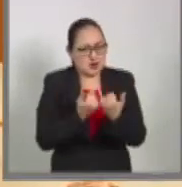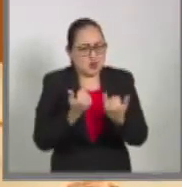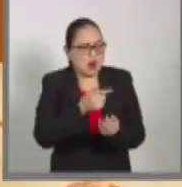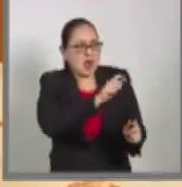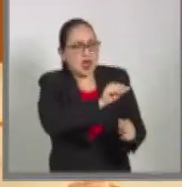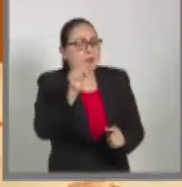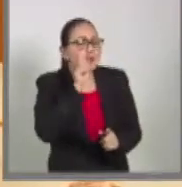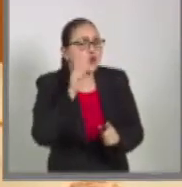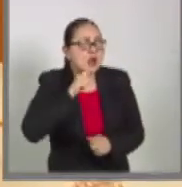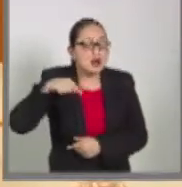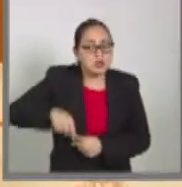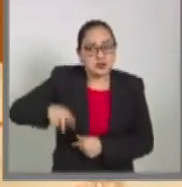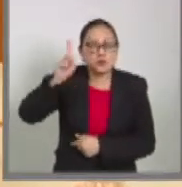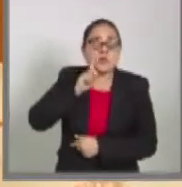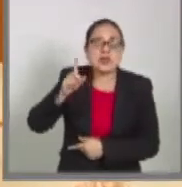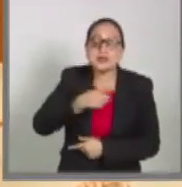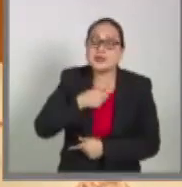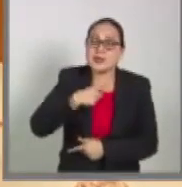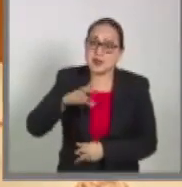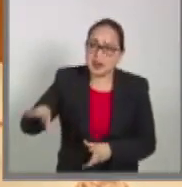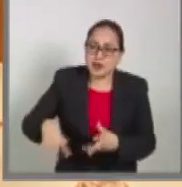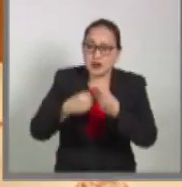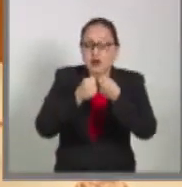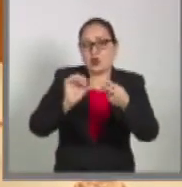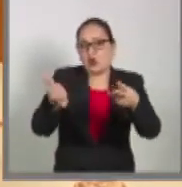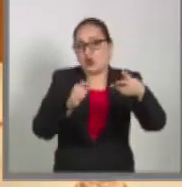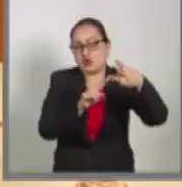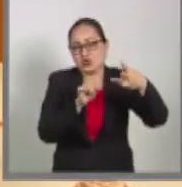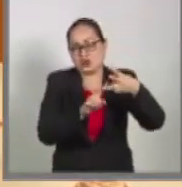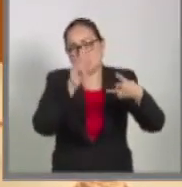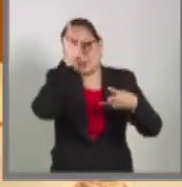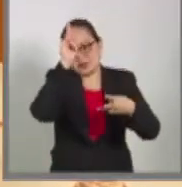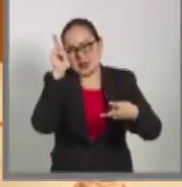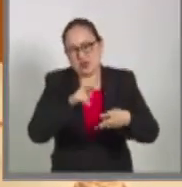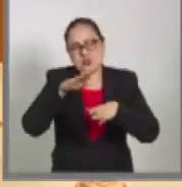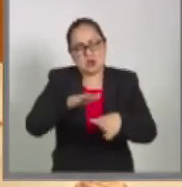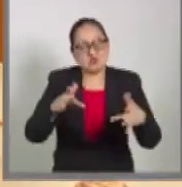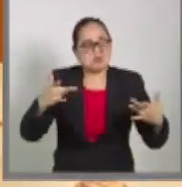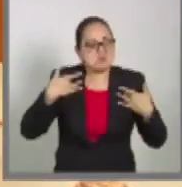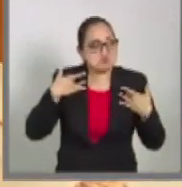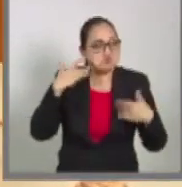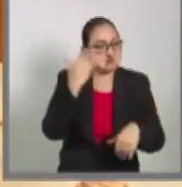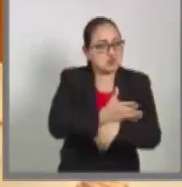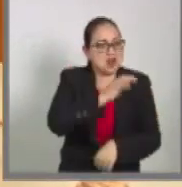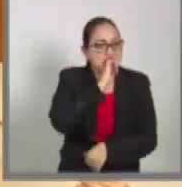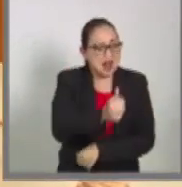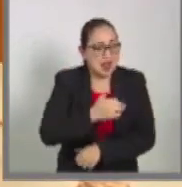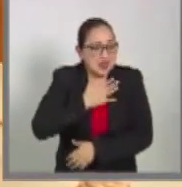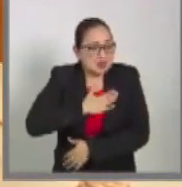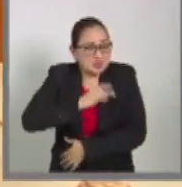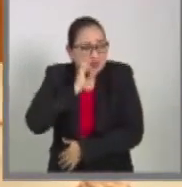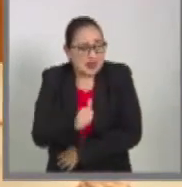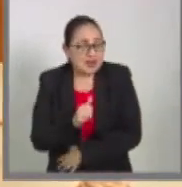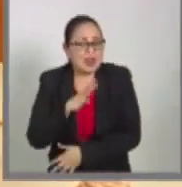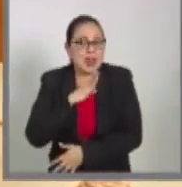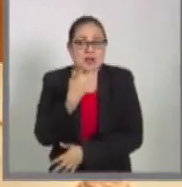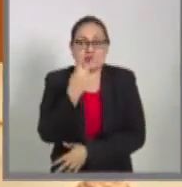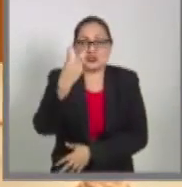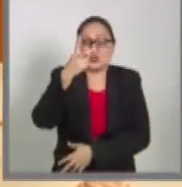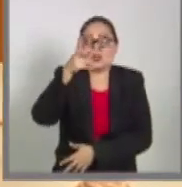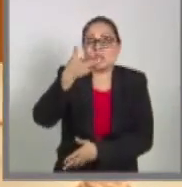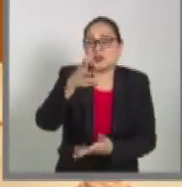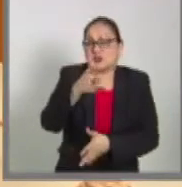las mujeres debemos agregar, por desgracia, el veneno de la impunidad y la injusticia. Más de 200